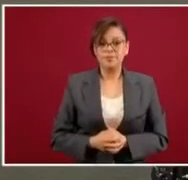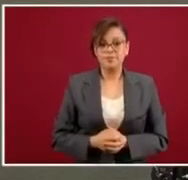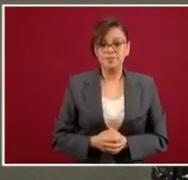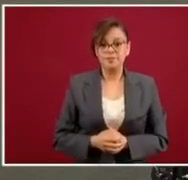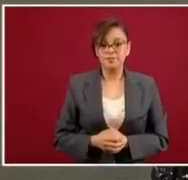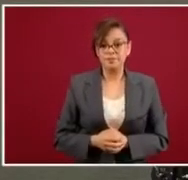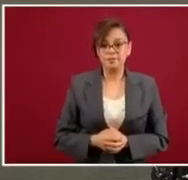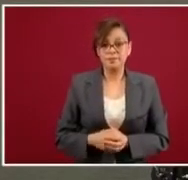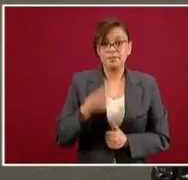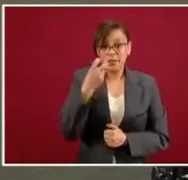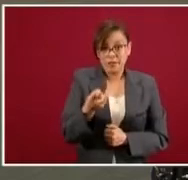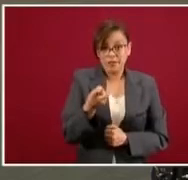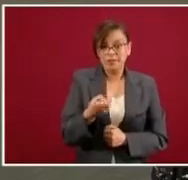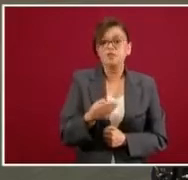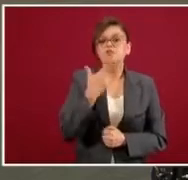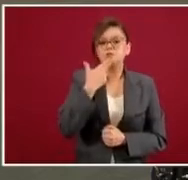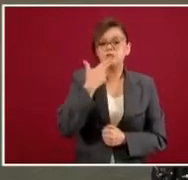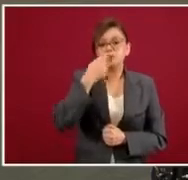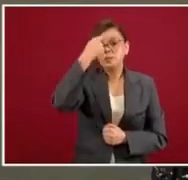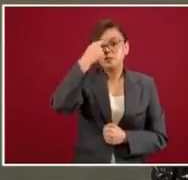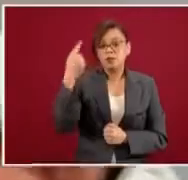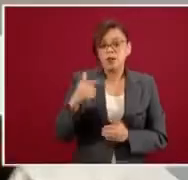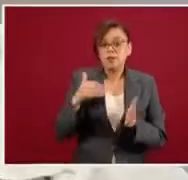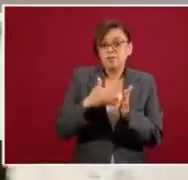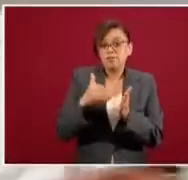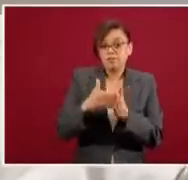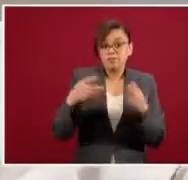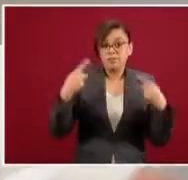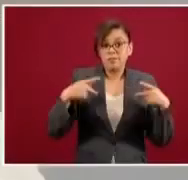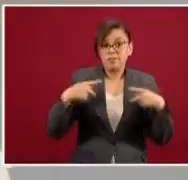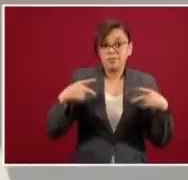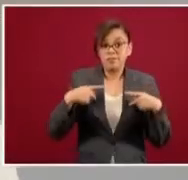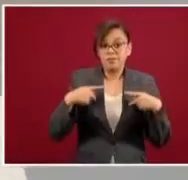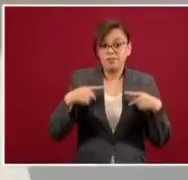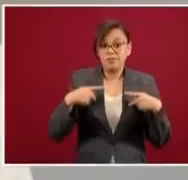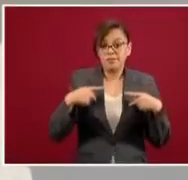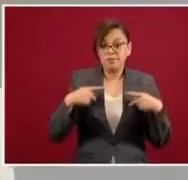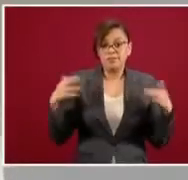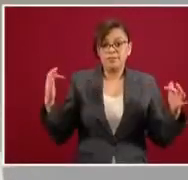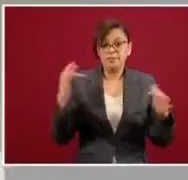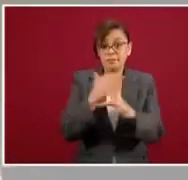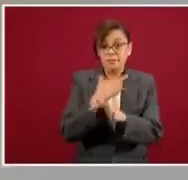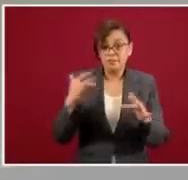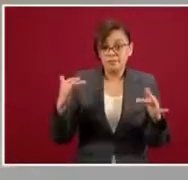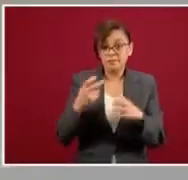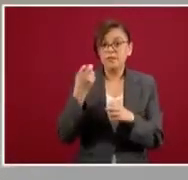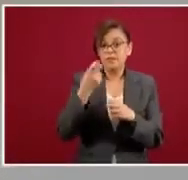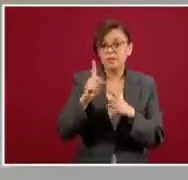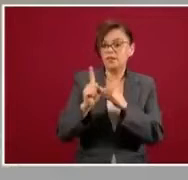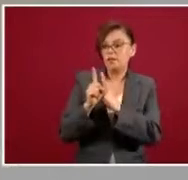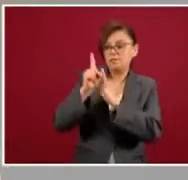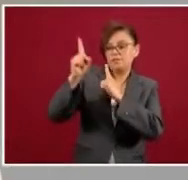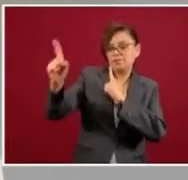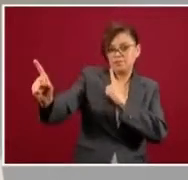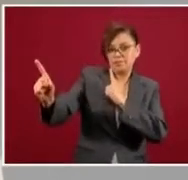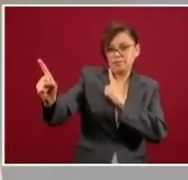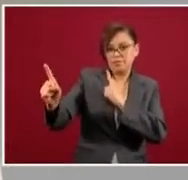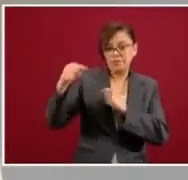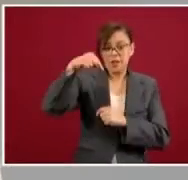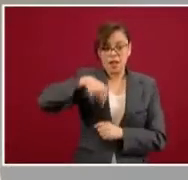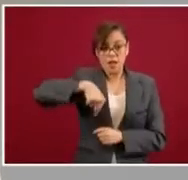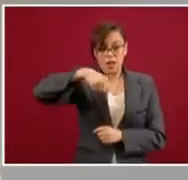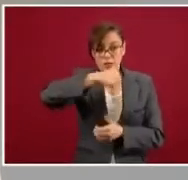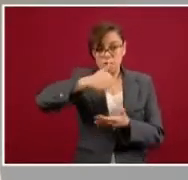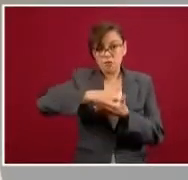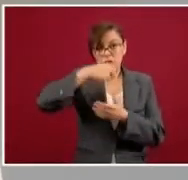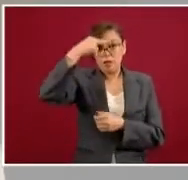precisamente masivas, es decir, funcionan por millones de personas que salen de la vía pública. Tenemos un muy buen monitoreo aquí en la Ciudad de